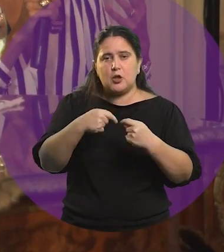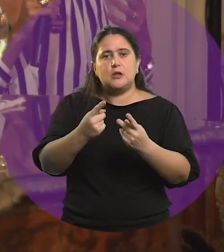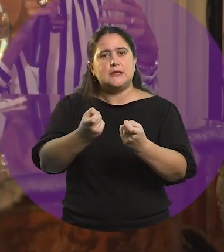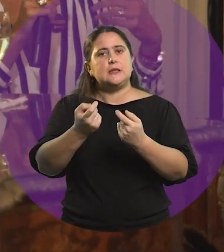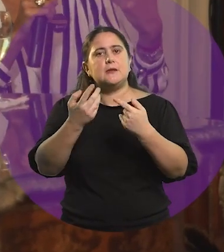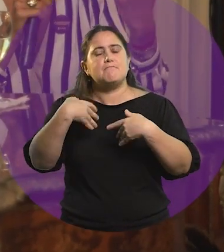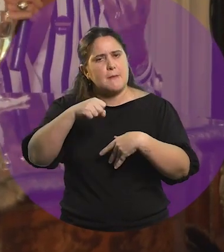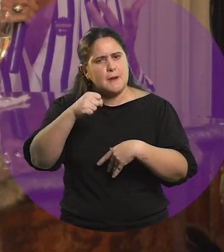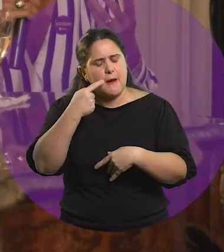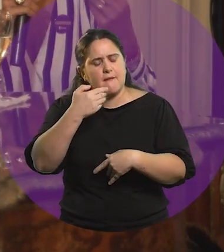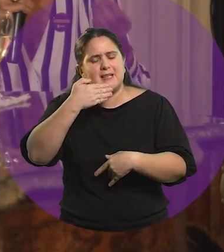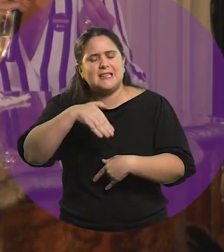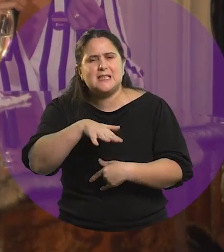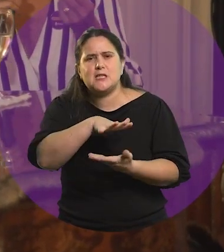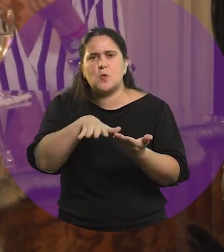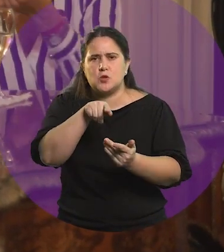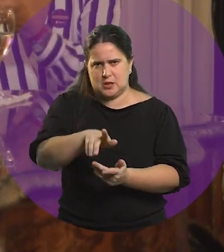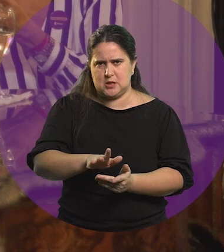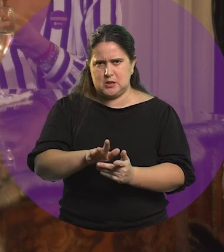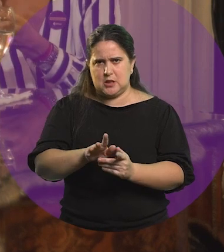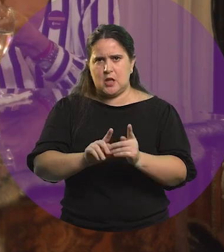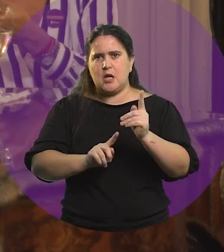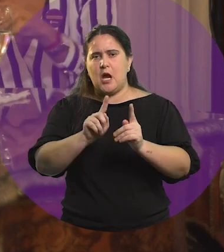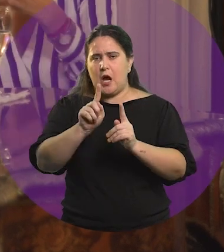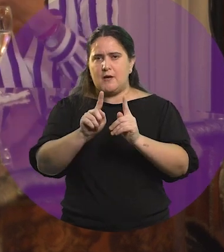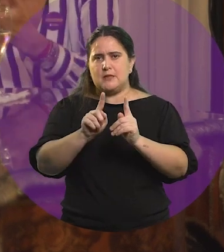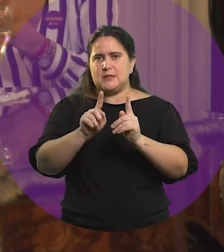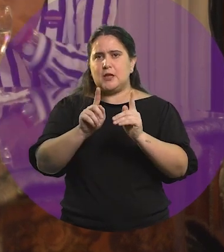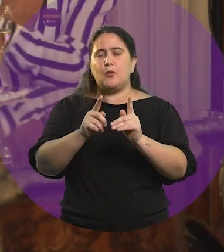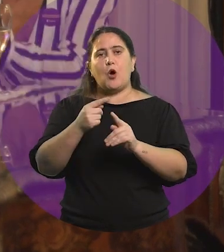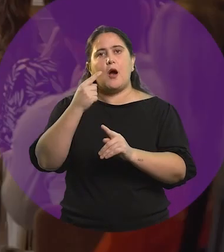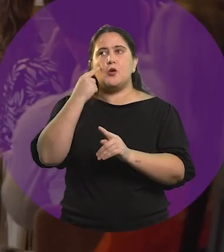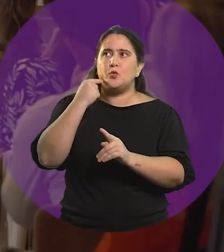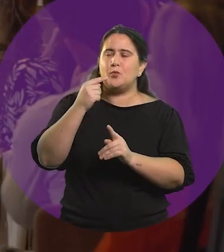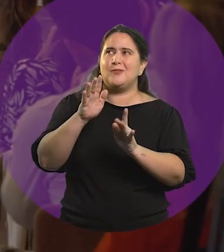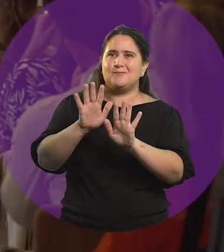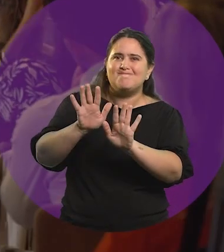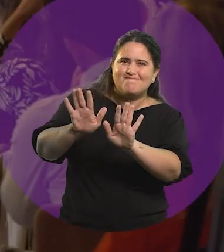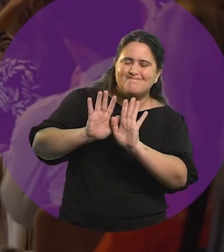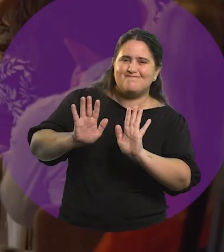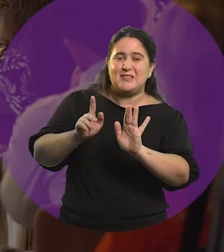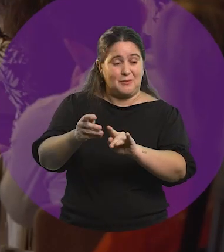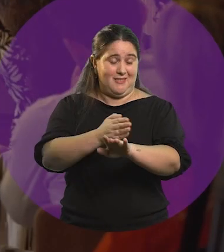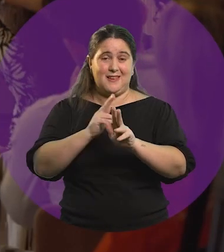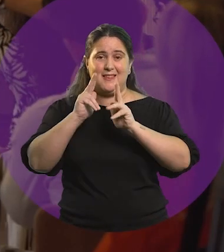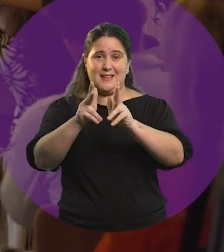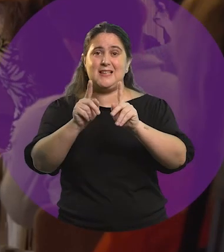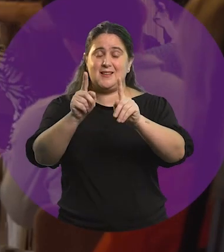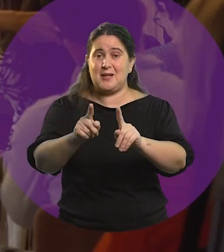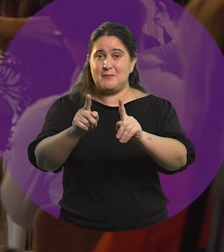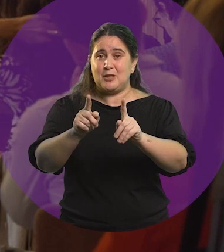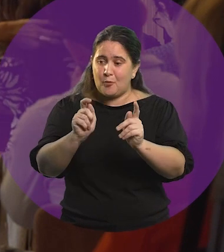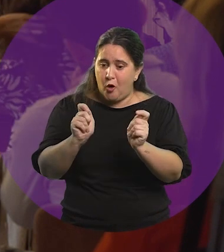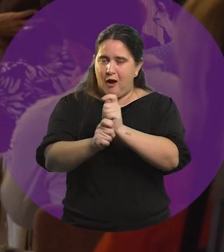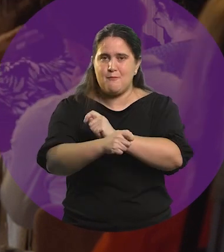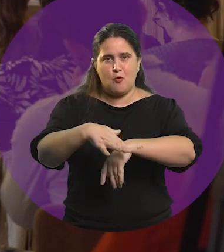empezar a entender mejor que muchas cosas se esconden atrás de los números, que es en lo que decías también, de cómo